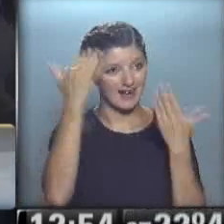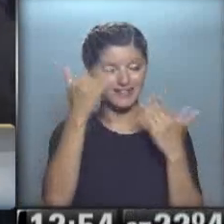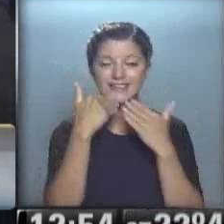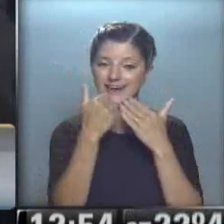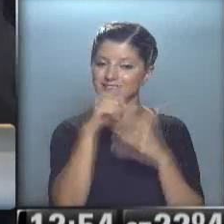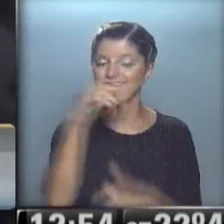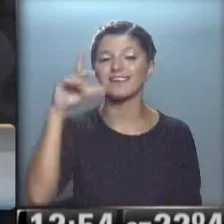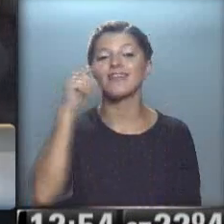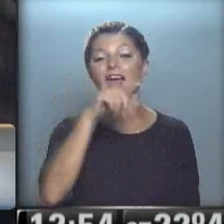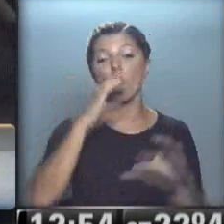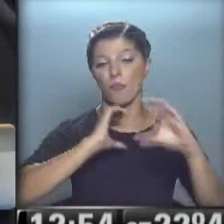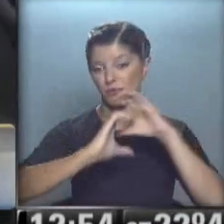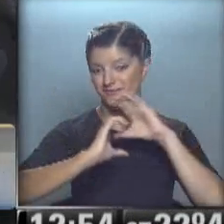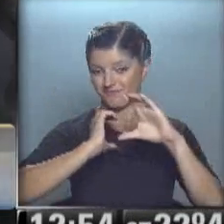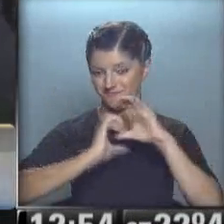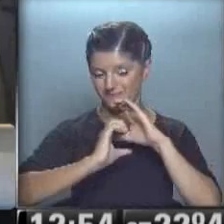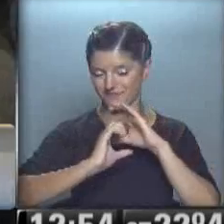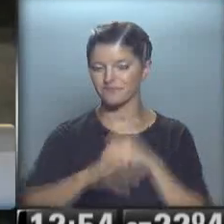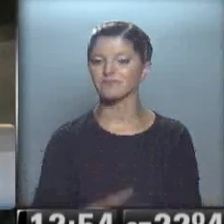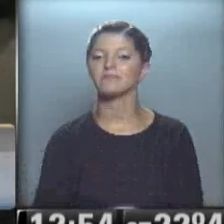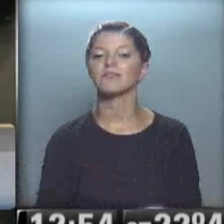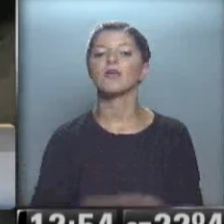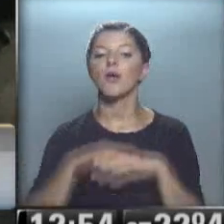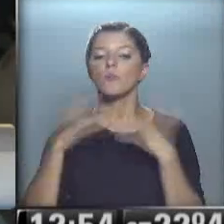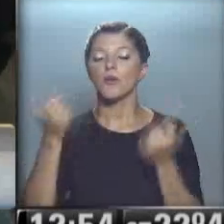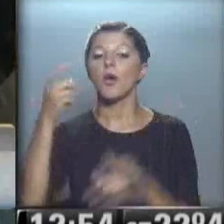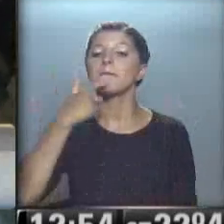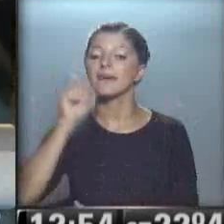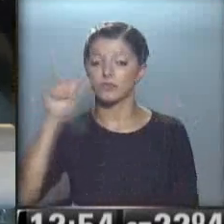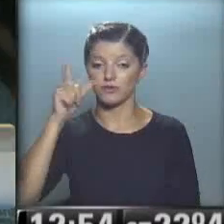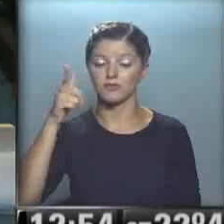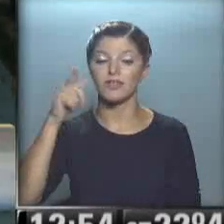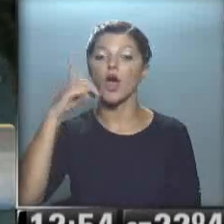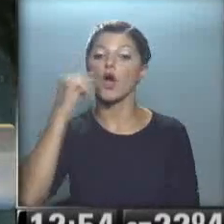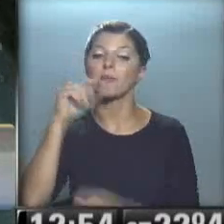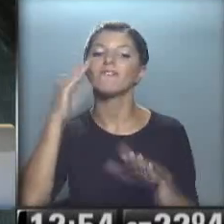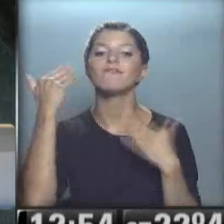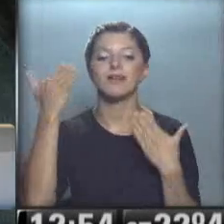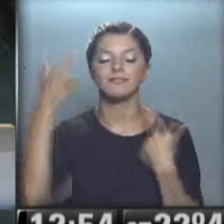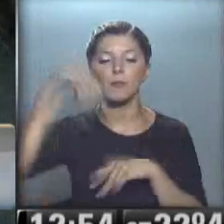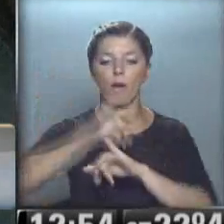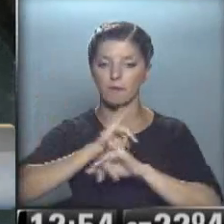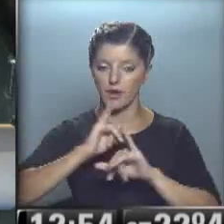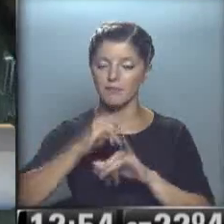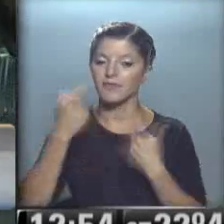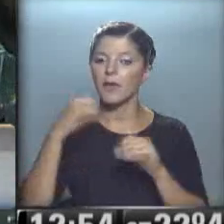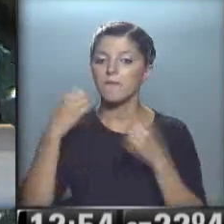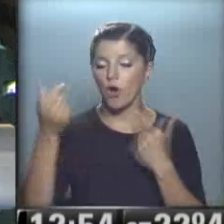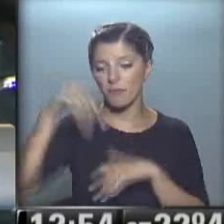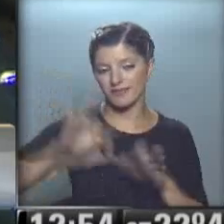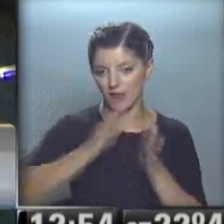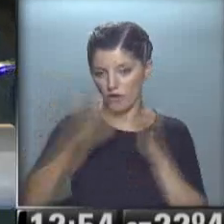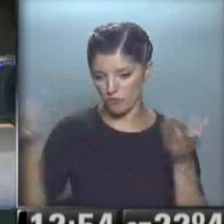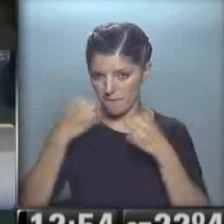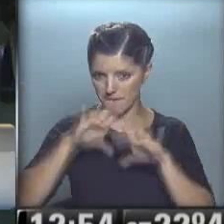Emiliano que se comunica eh Desde allí Bueno desde San Rafael Mendoza Sergio Figueroa nos felicita por el programa nos desea lo mejor para este año